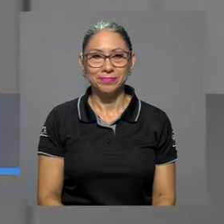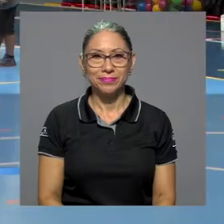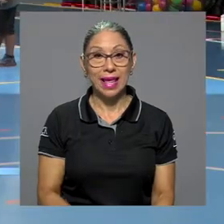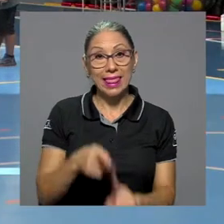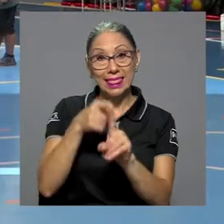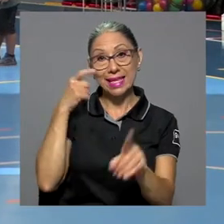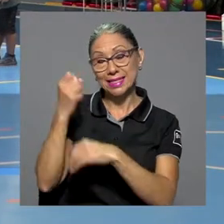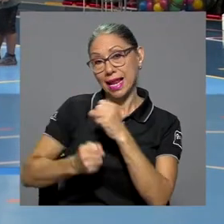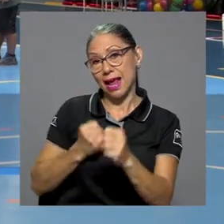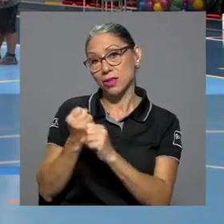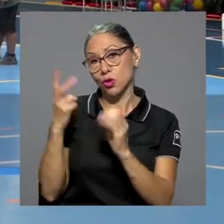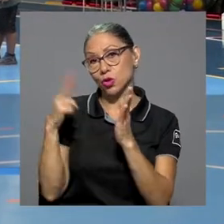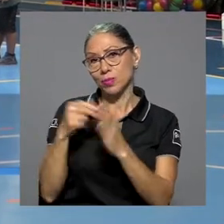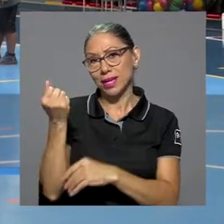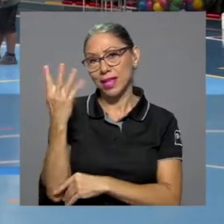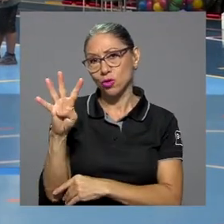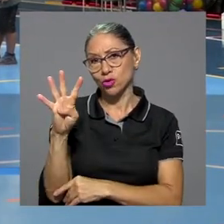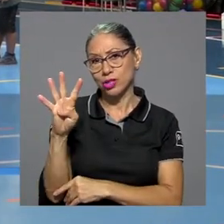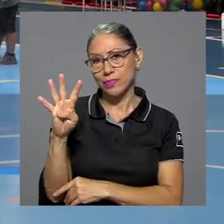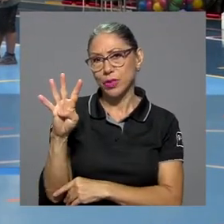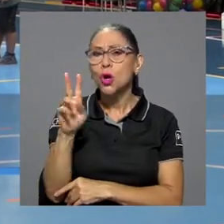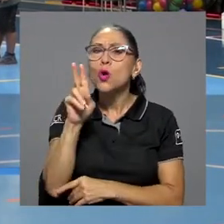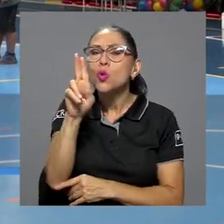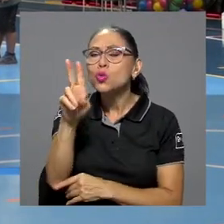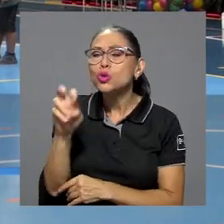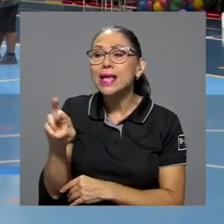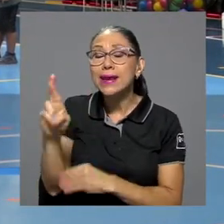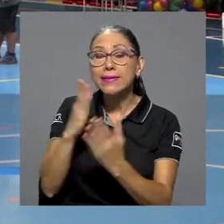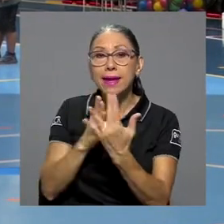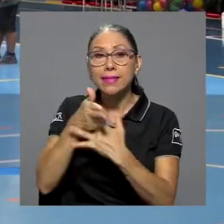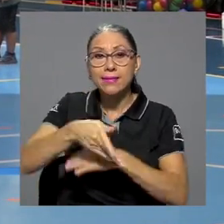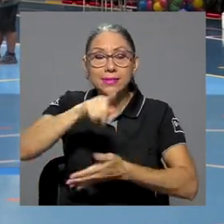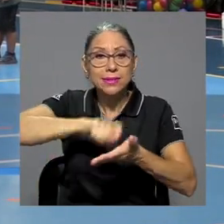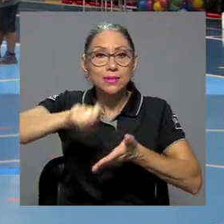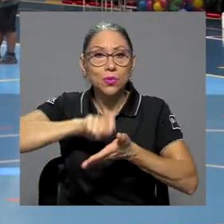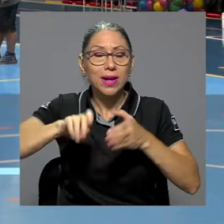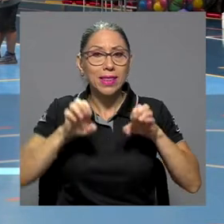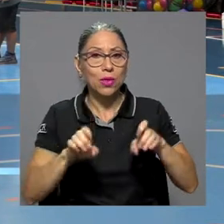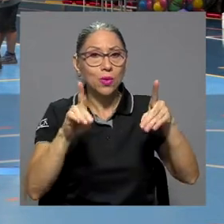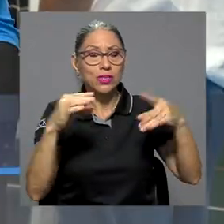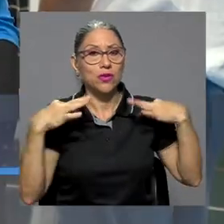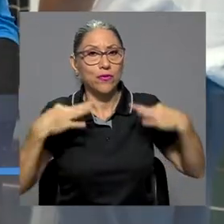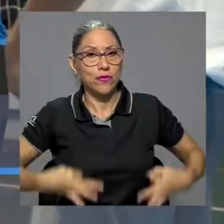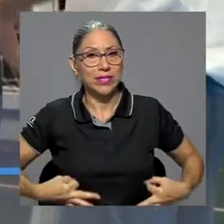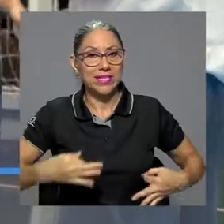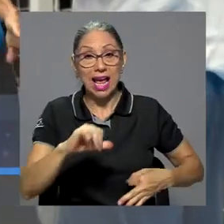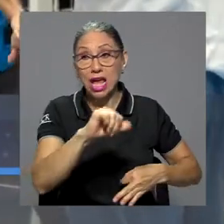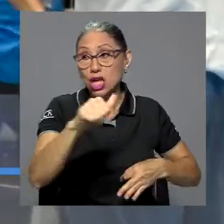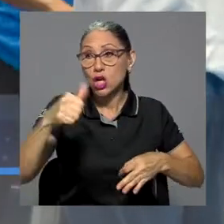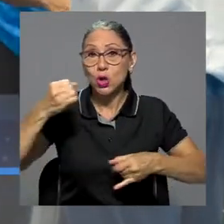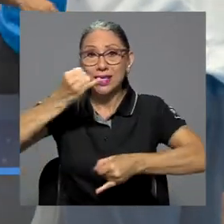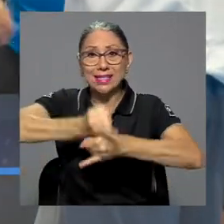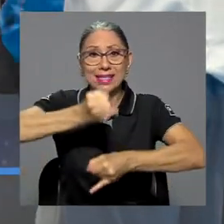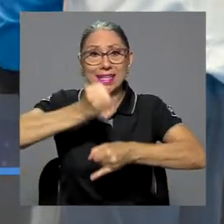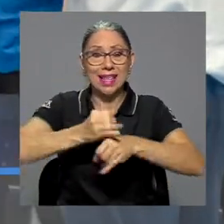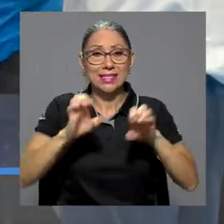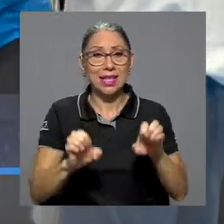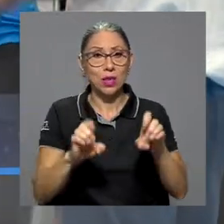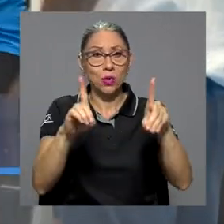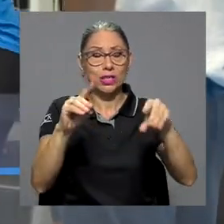Desde el 2014, la UCR, a través de la Escuela de Educación Física y otras entidades de educación